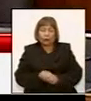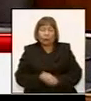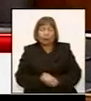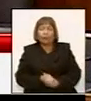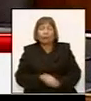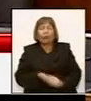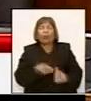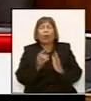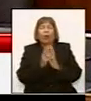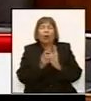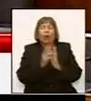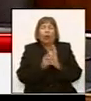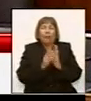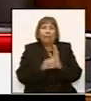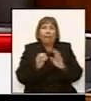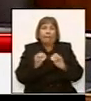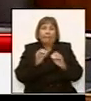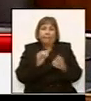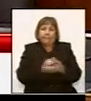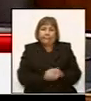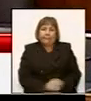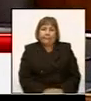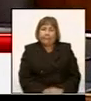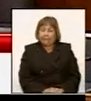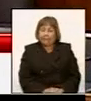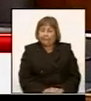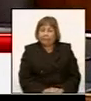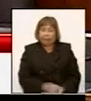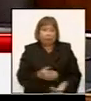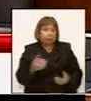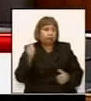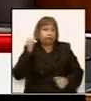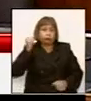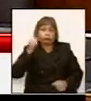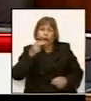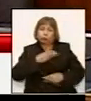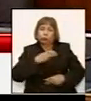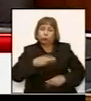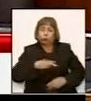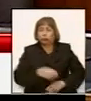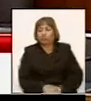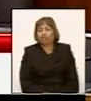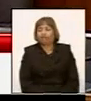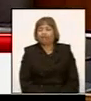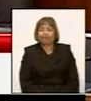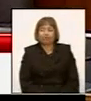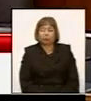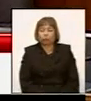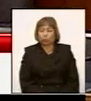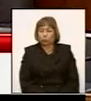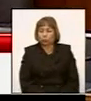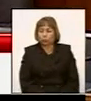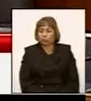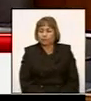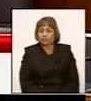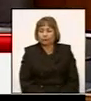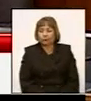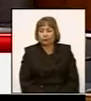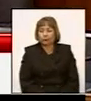Ya lo señala el dictamen aprobado por la Comisión de Justicia y Derechos Humanos y también por la Comisión de